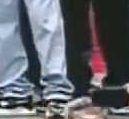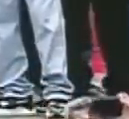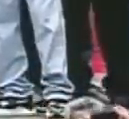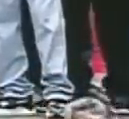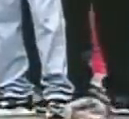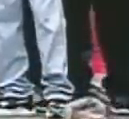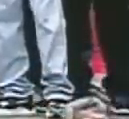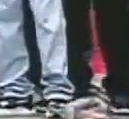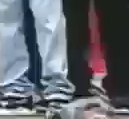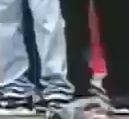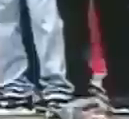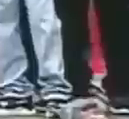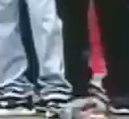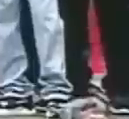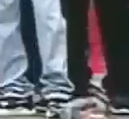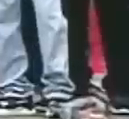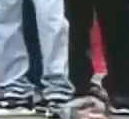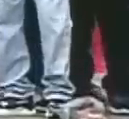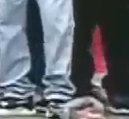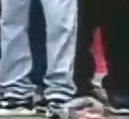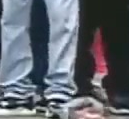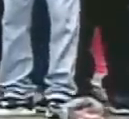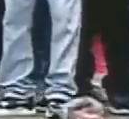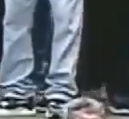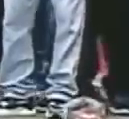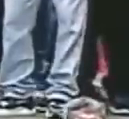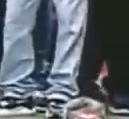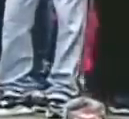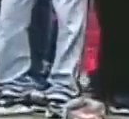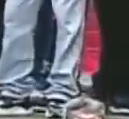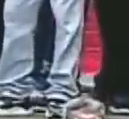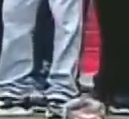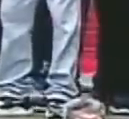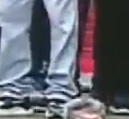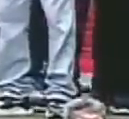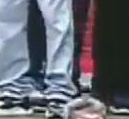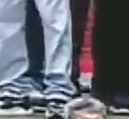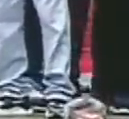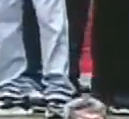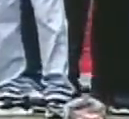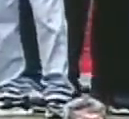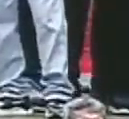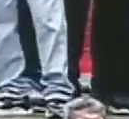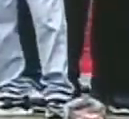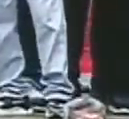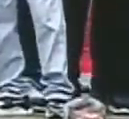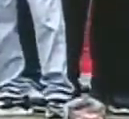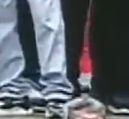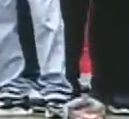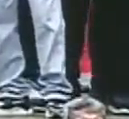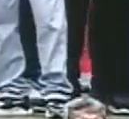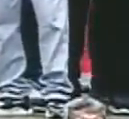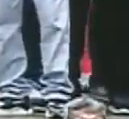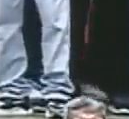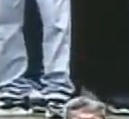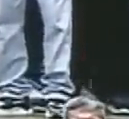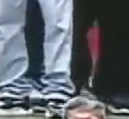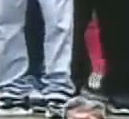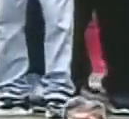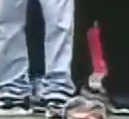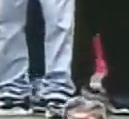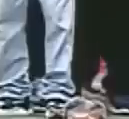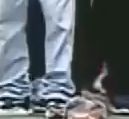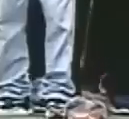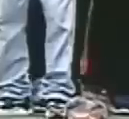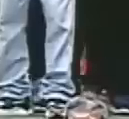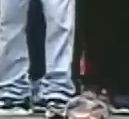más a nuestro presidente obrero Nicolás Maduro. Hoy nos llama acá esta gran movilización en el municipio más chavista del